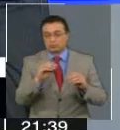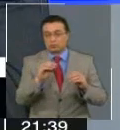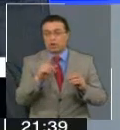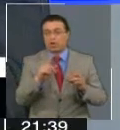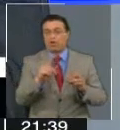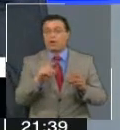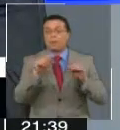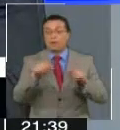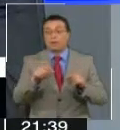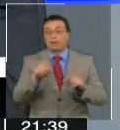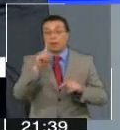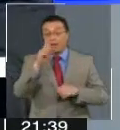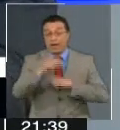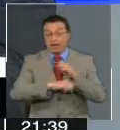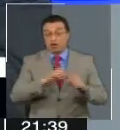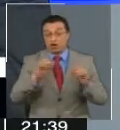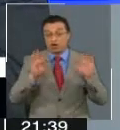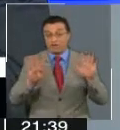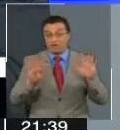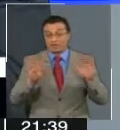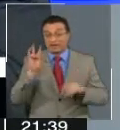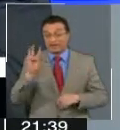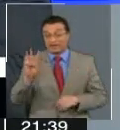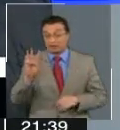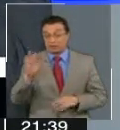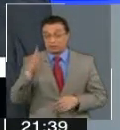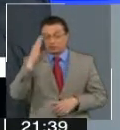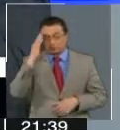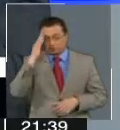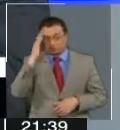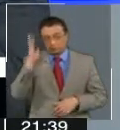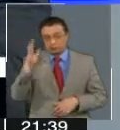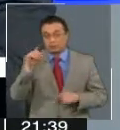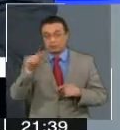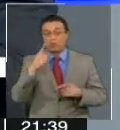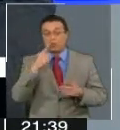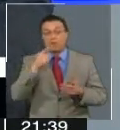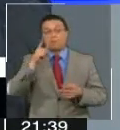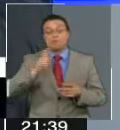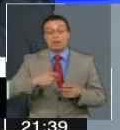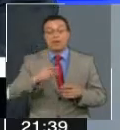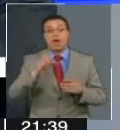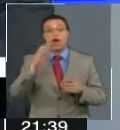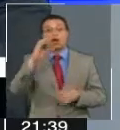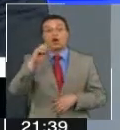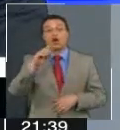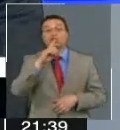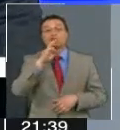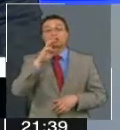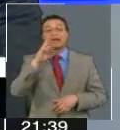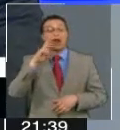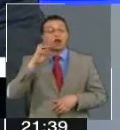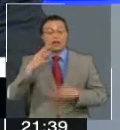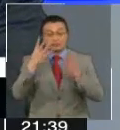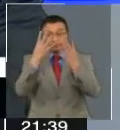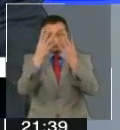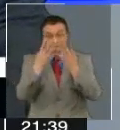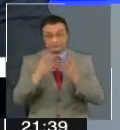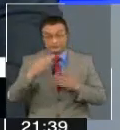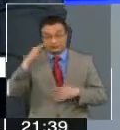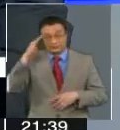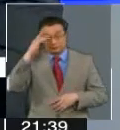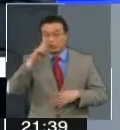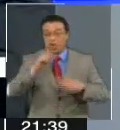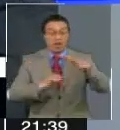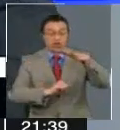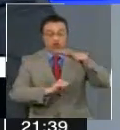aquí el año 93, me parece, si la memoria no me falla, sale un dictamen de la Contraloría diciendo que las pensiones de Gendarmería no pueden exceder el tope.